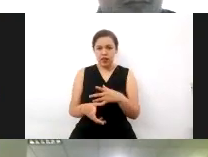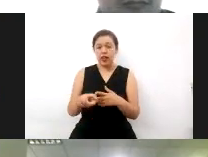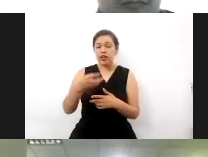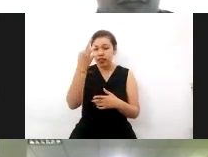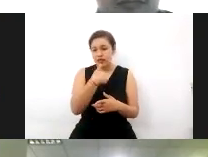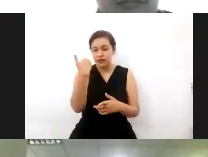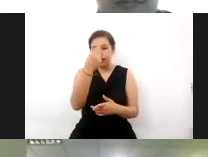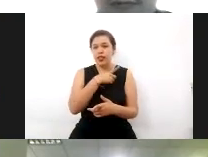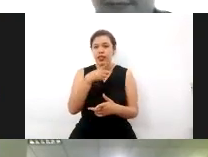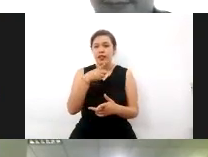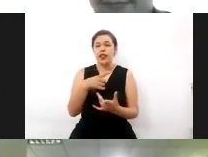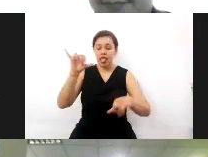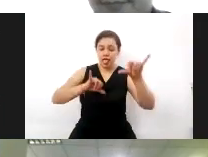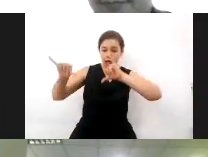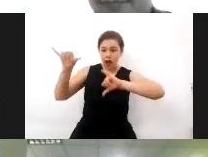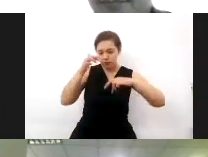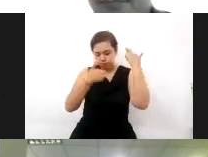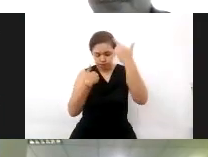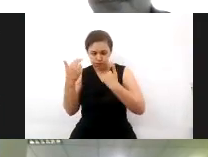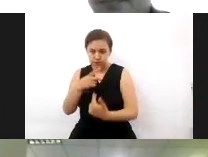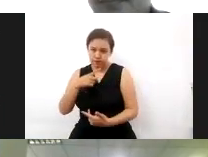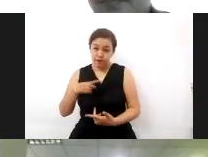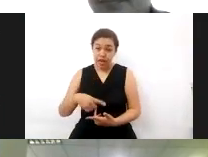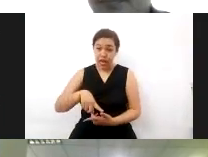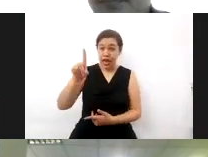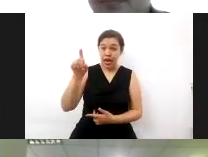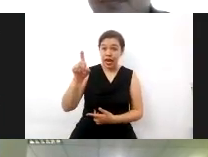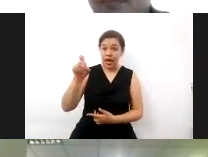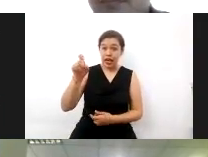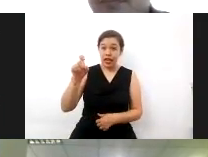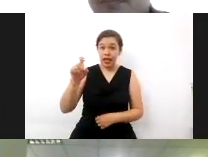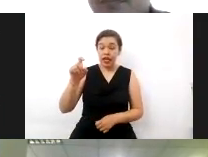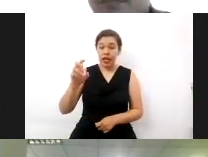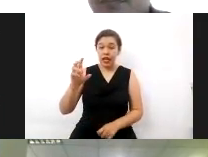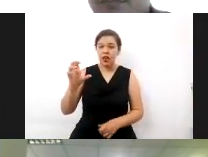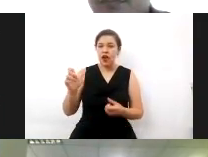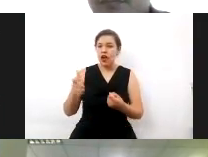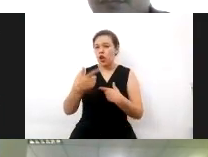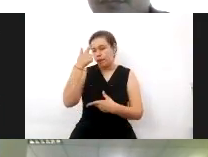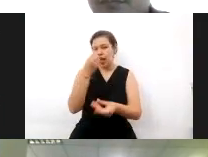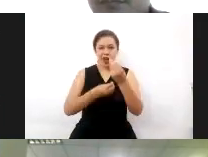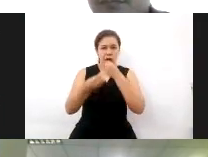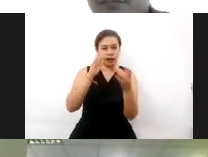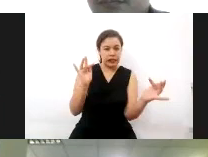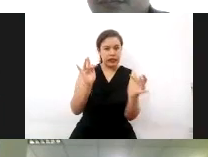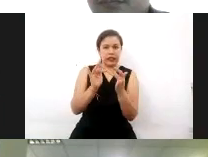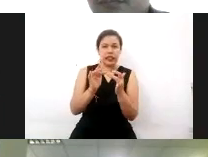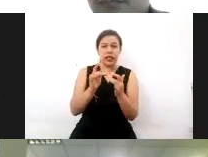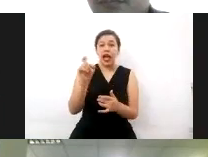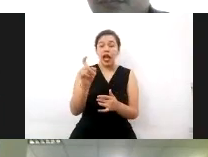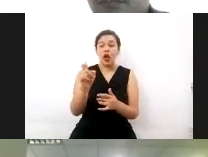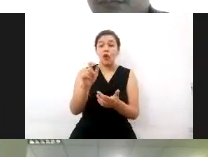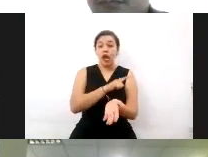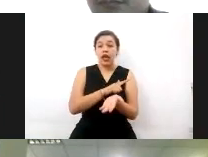en laboratorio. El agua que esté en contacto con las materias primas debe ser agua potable, al igual